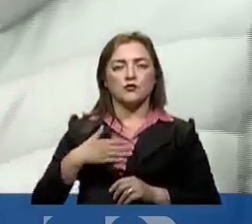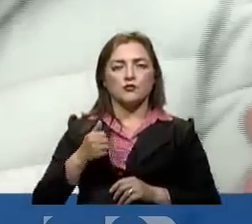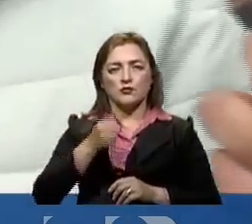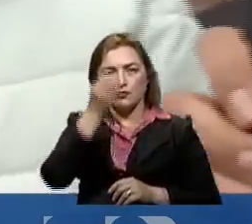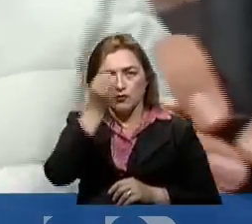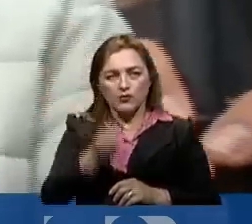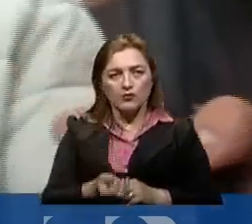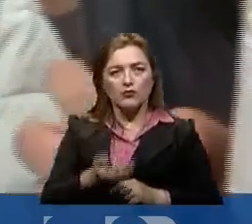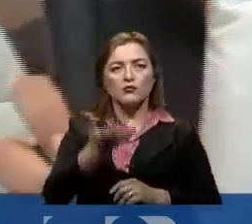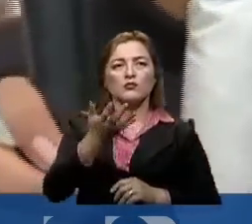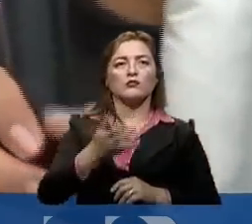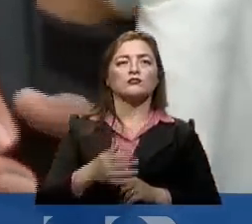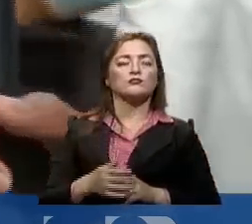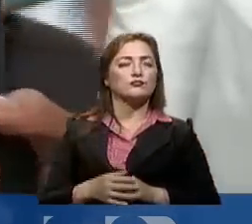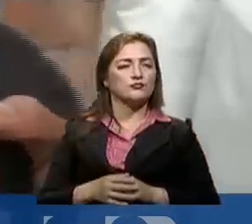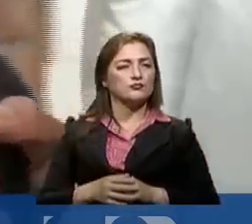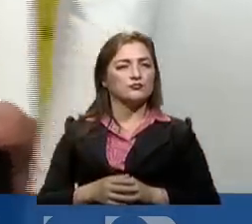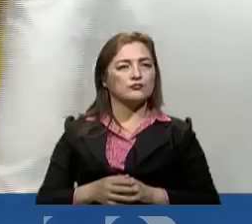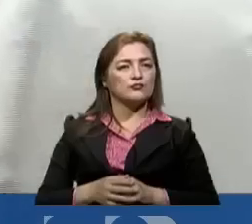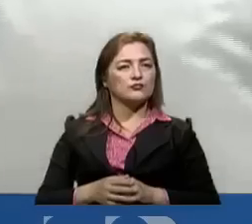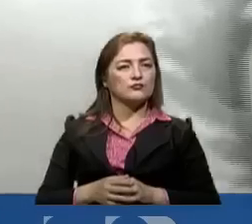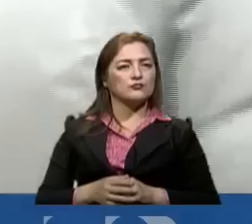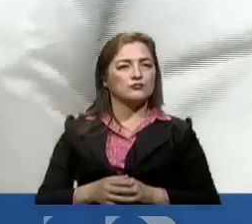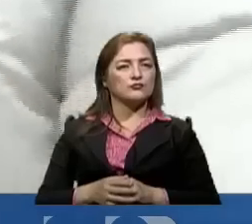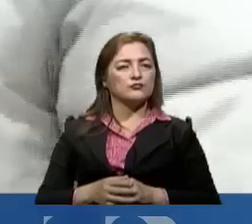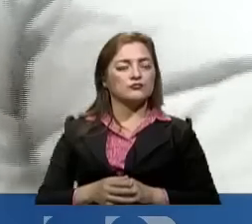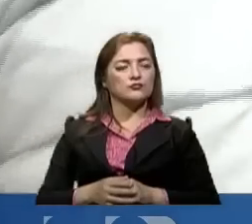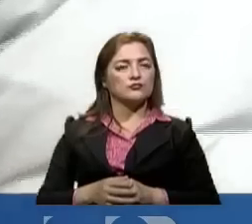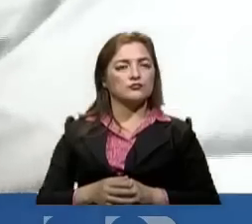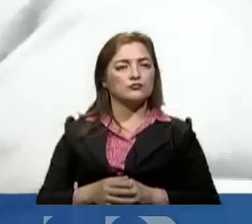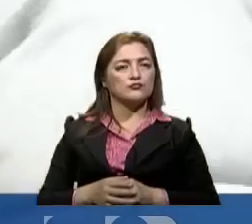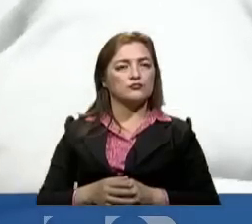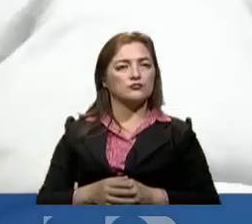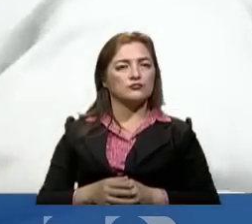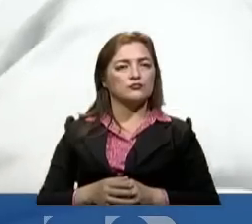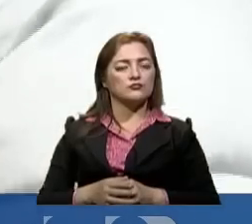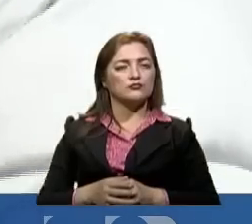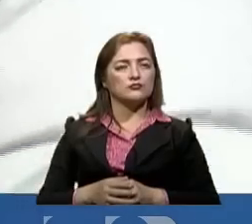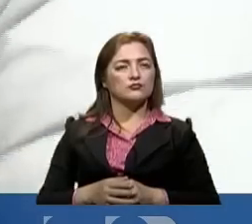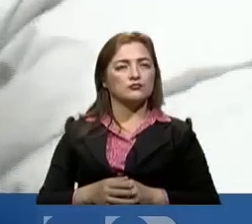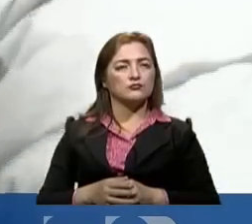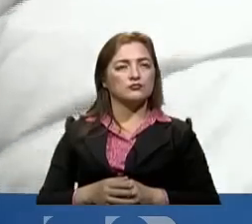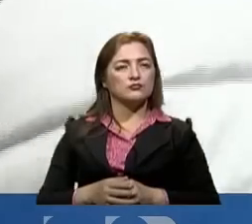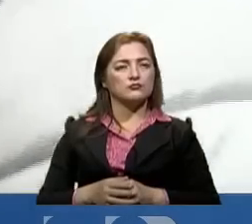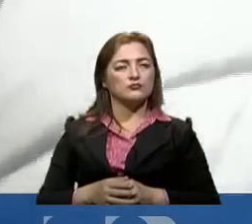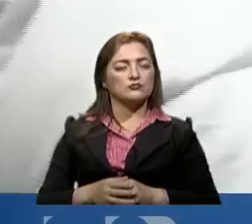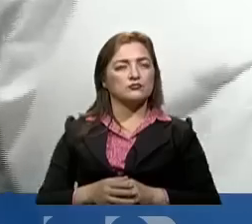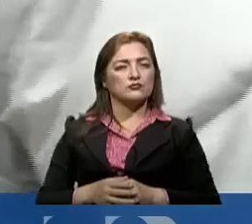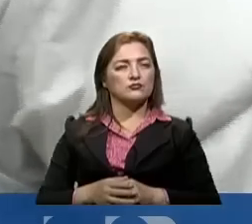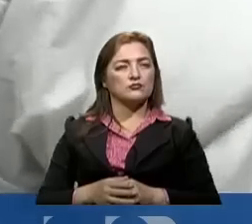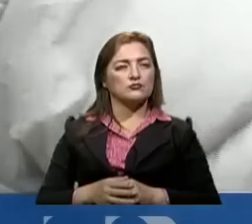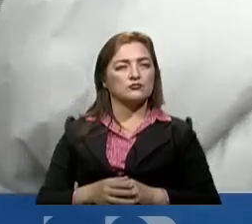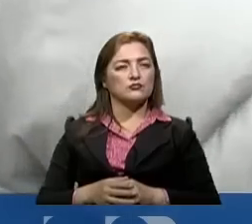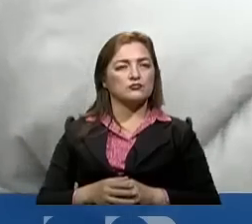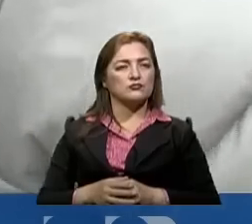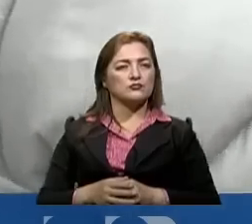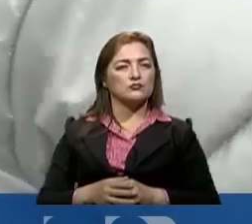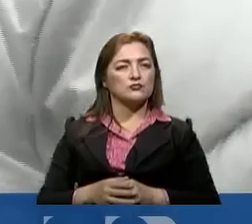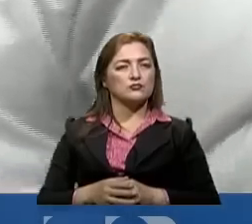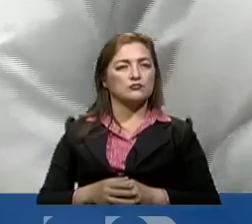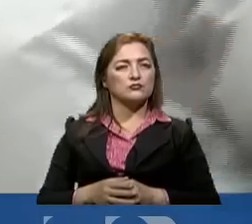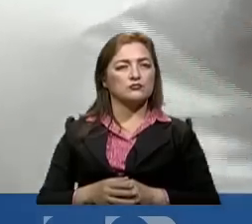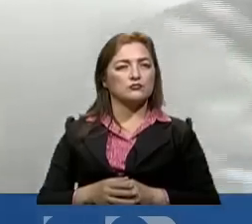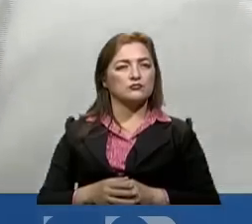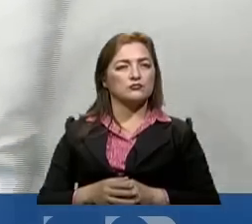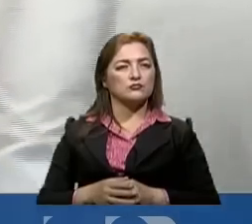Muy buenos días. Bueno, cuéntenos un poco sobre el problema que tienen de los vehículos que pasan a alta velocidad, pues, y la falta del